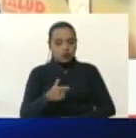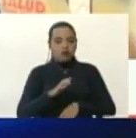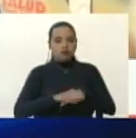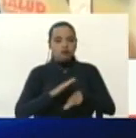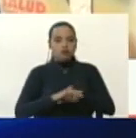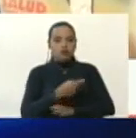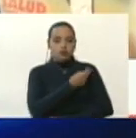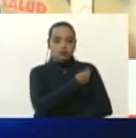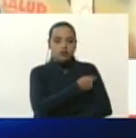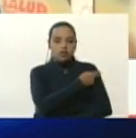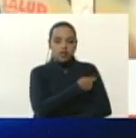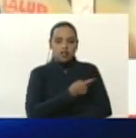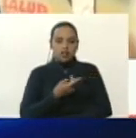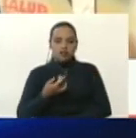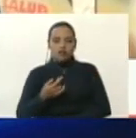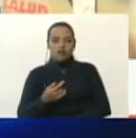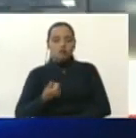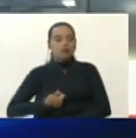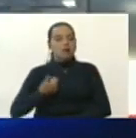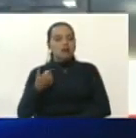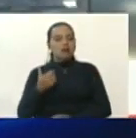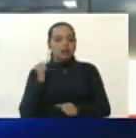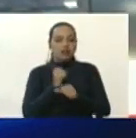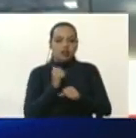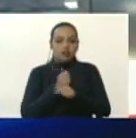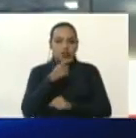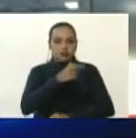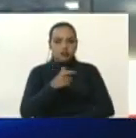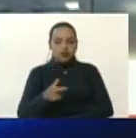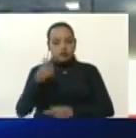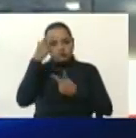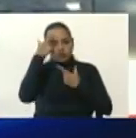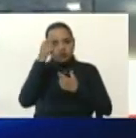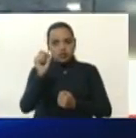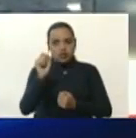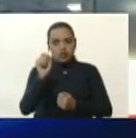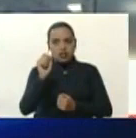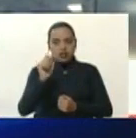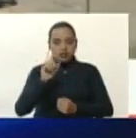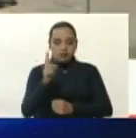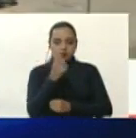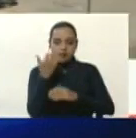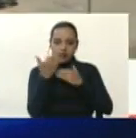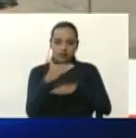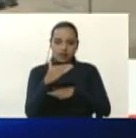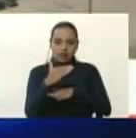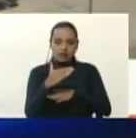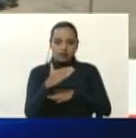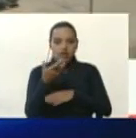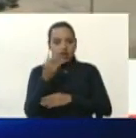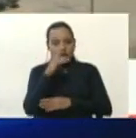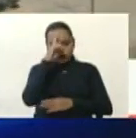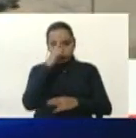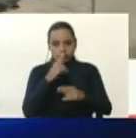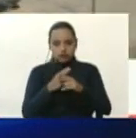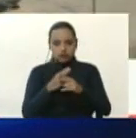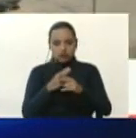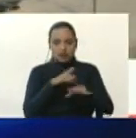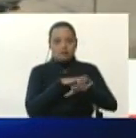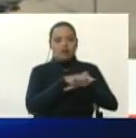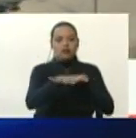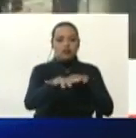en lo fundamental, hay trabajadores y trabajadoras y profesionales de primer nivel honestos, la inmensa